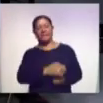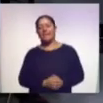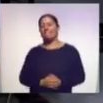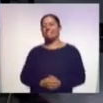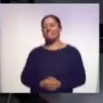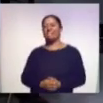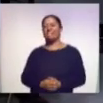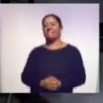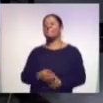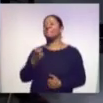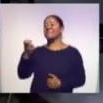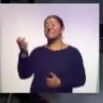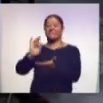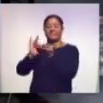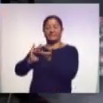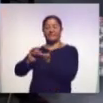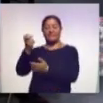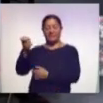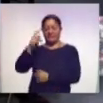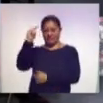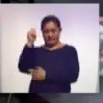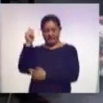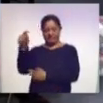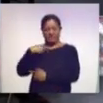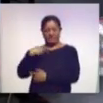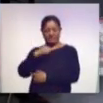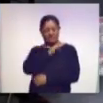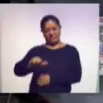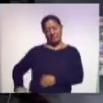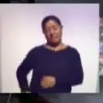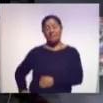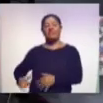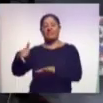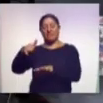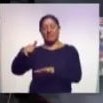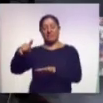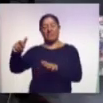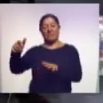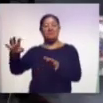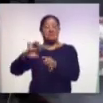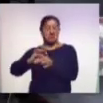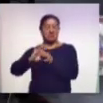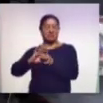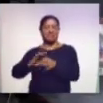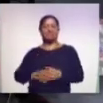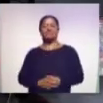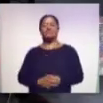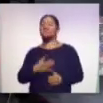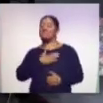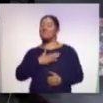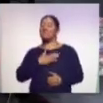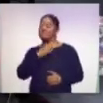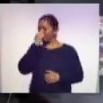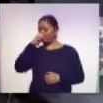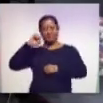el agradecimiento a ellos porque estamos en coordinación precisamente con el Ayuntamiento de Teolocholco. Uh-huh. Entonces, para nosotros es algo padre, ¿no? O sea,